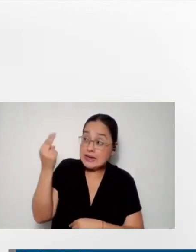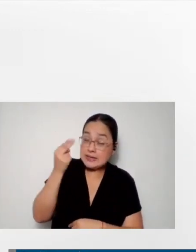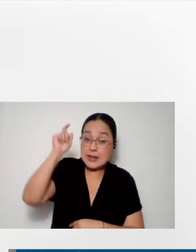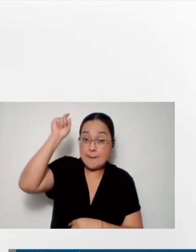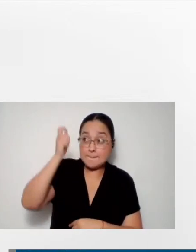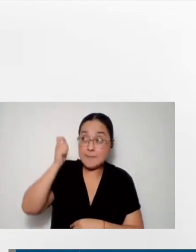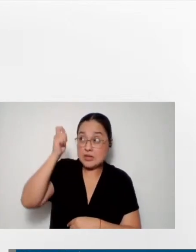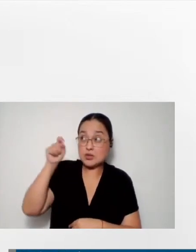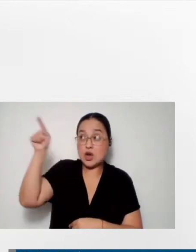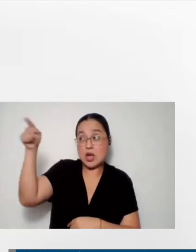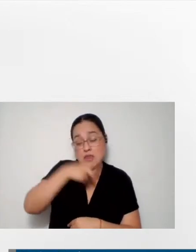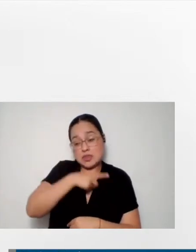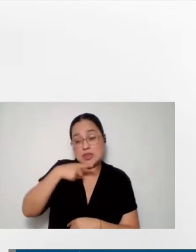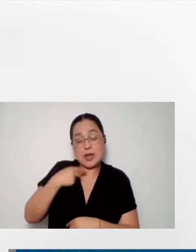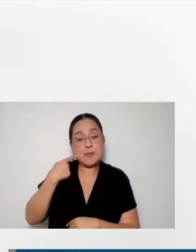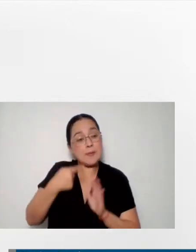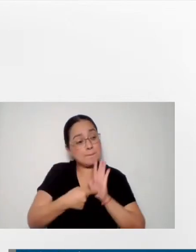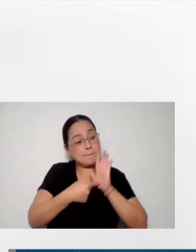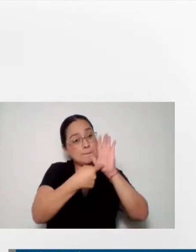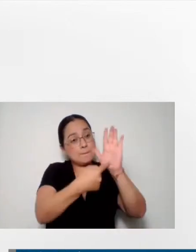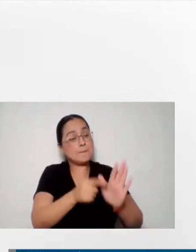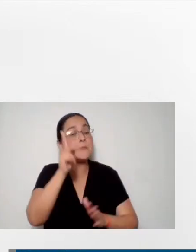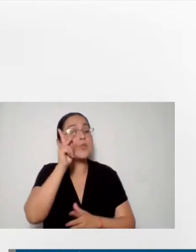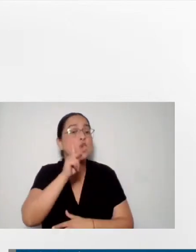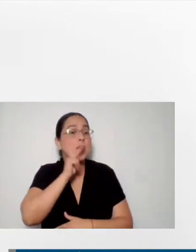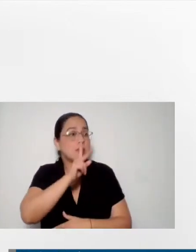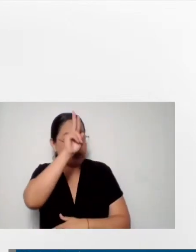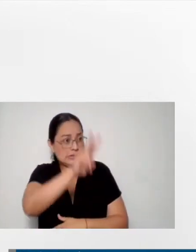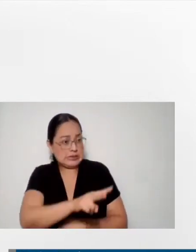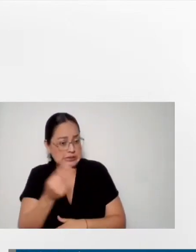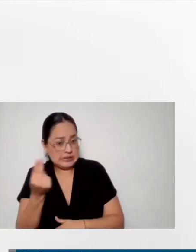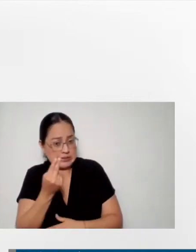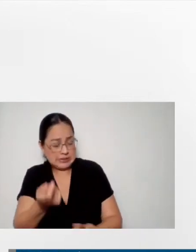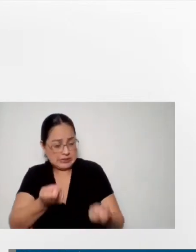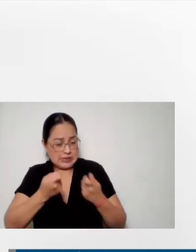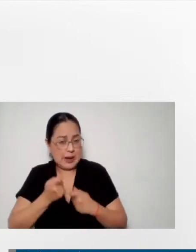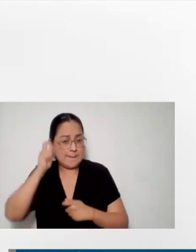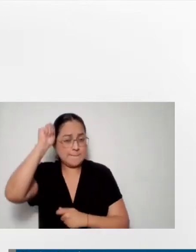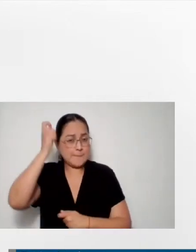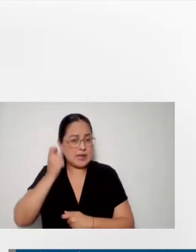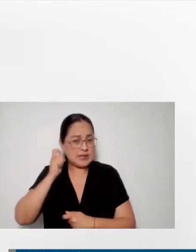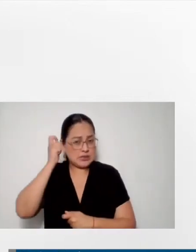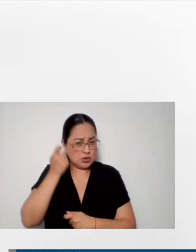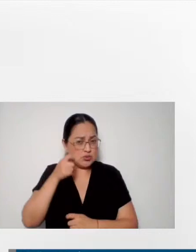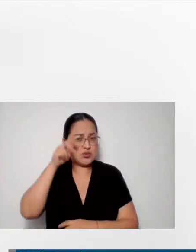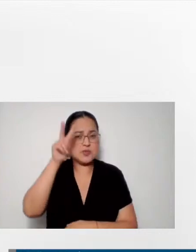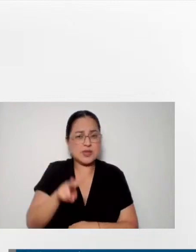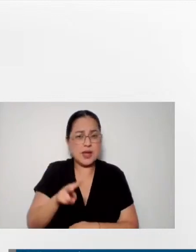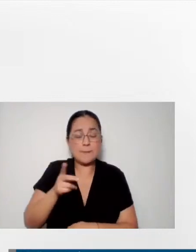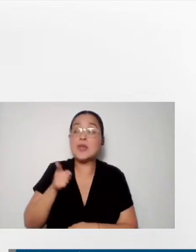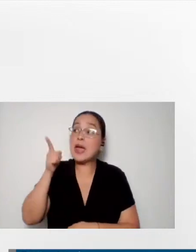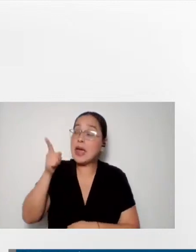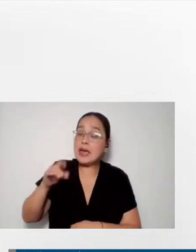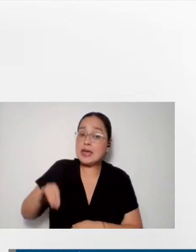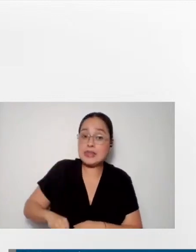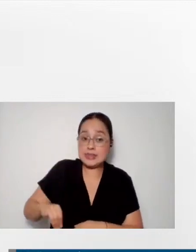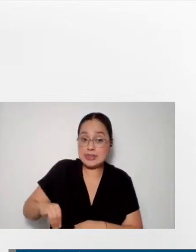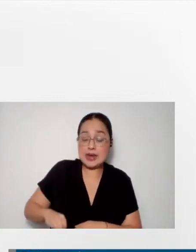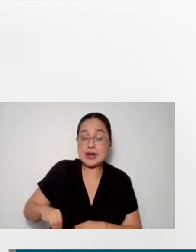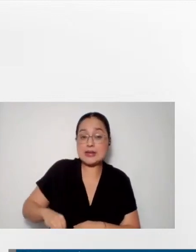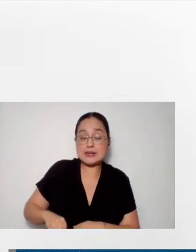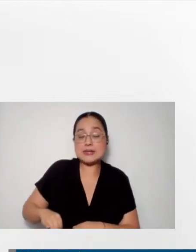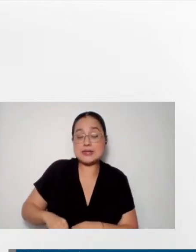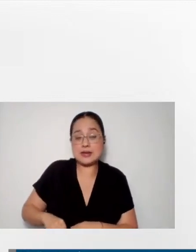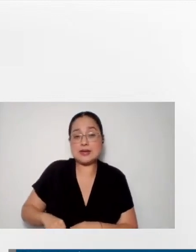Ahí tenemos otras reglas, también ya nos platicó un poco más, pero ahí es muy interesante ver a través de estos